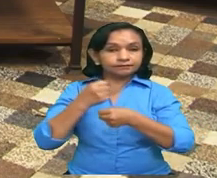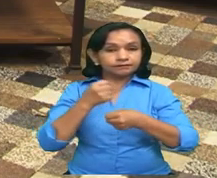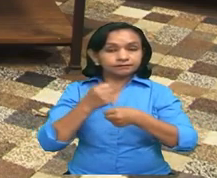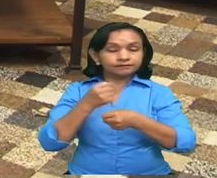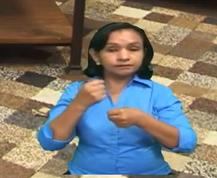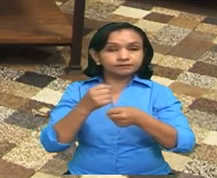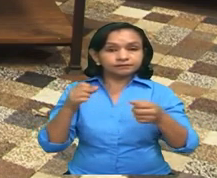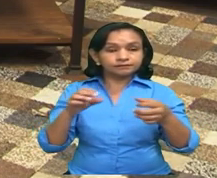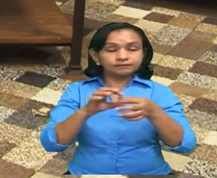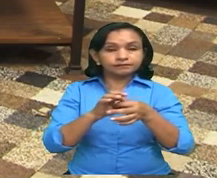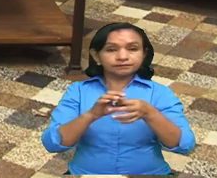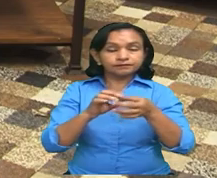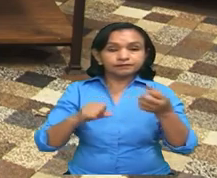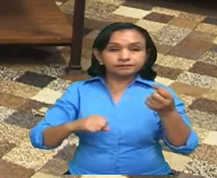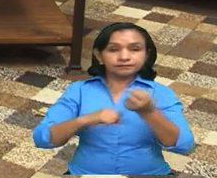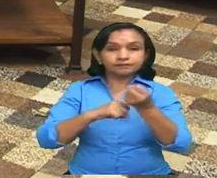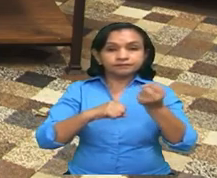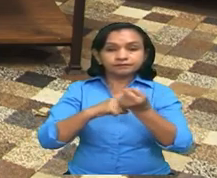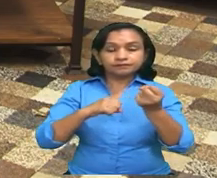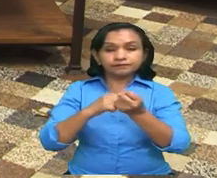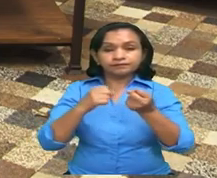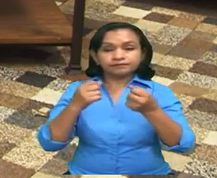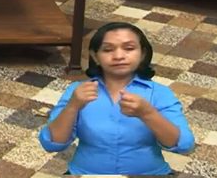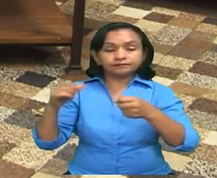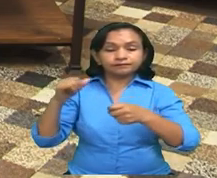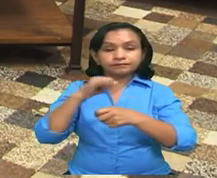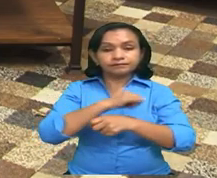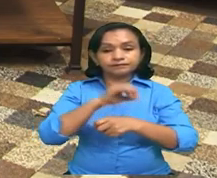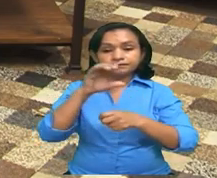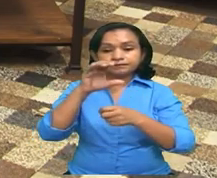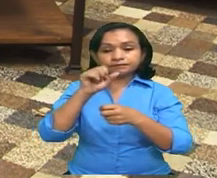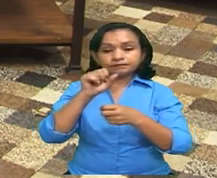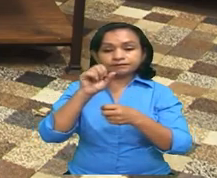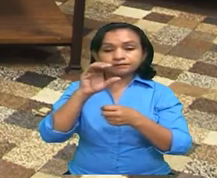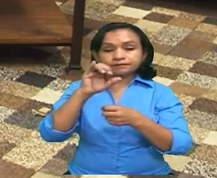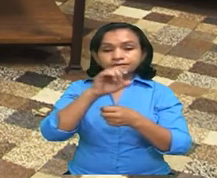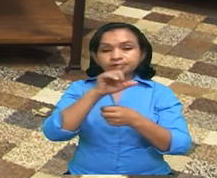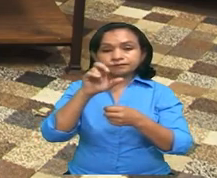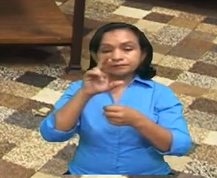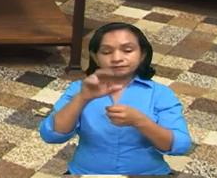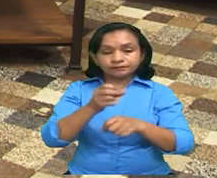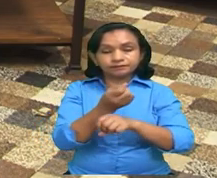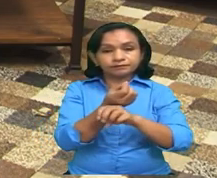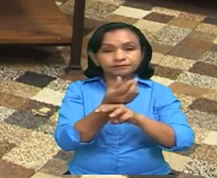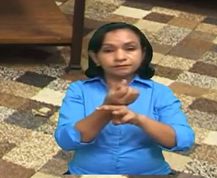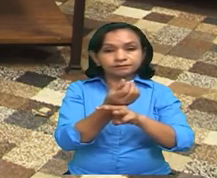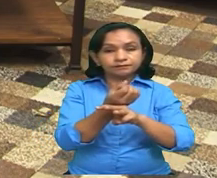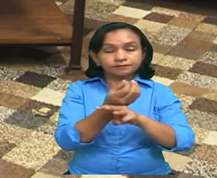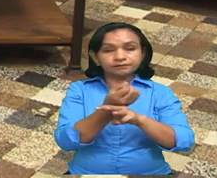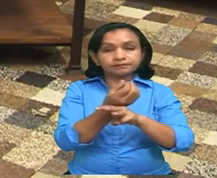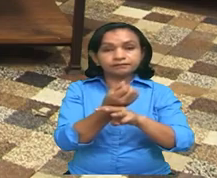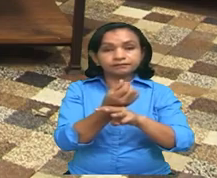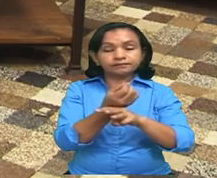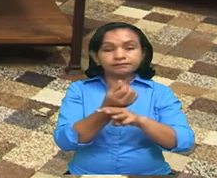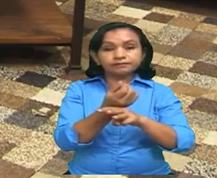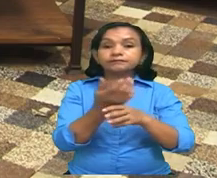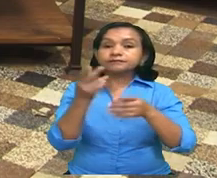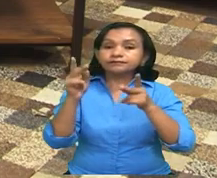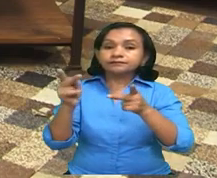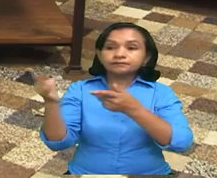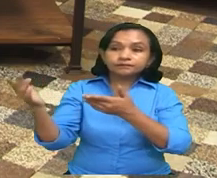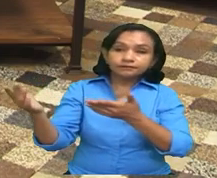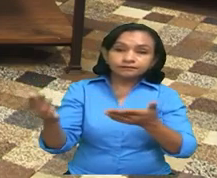desde que llegan ellos al aeropuerto, una atención excelente que se les ha venido brindando. Como te mencionaba, esto ha sido un esfuerzo